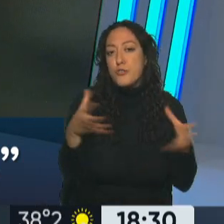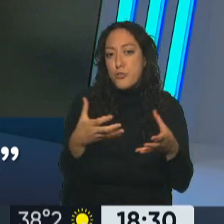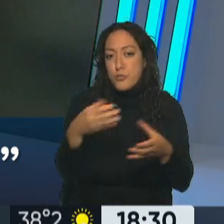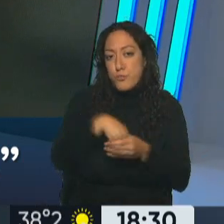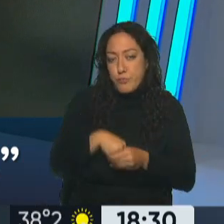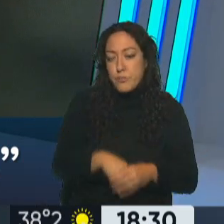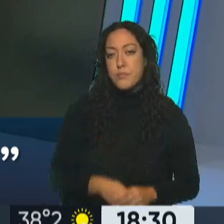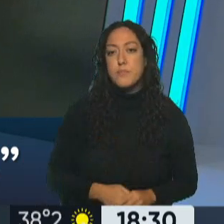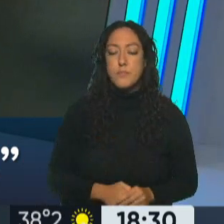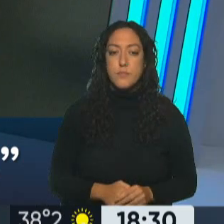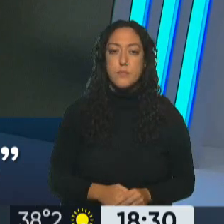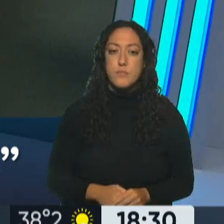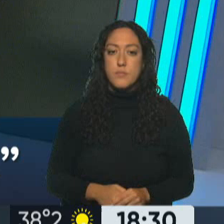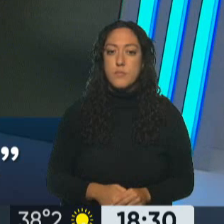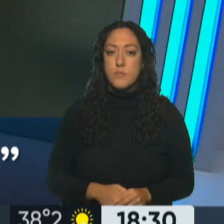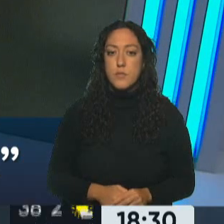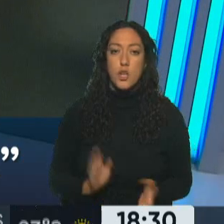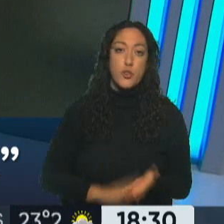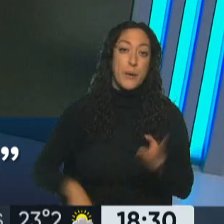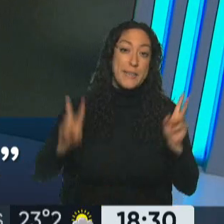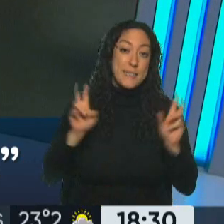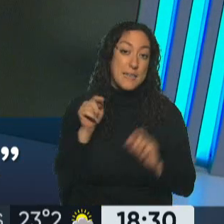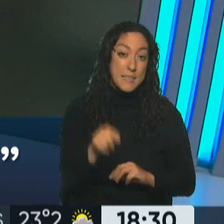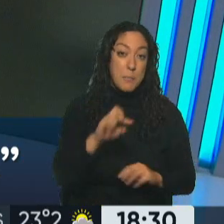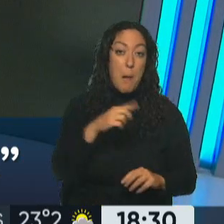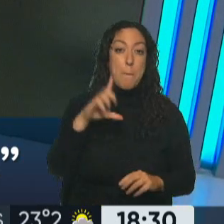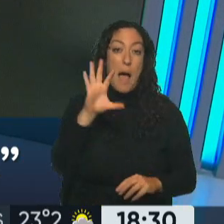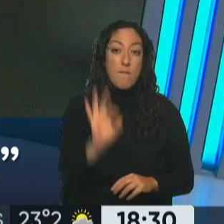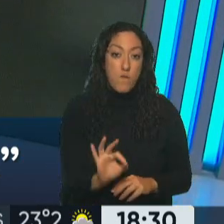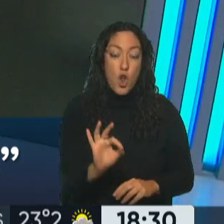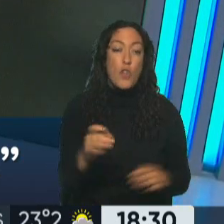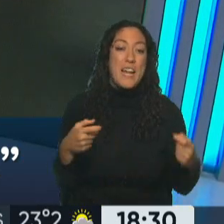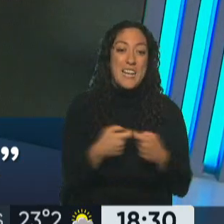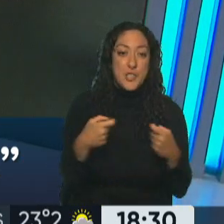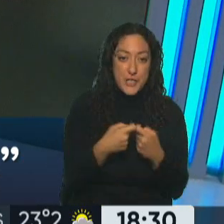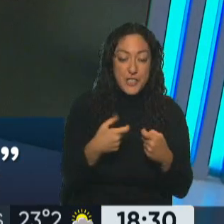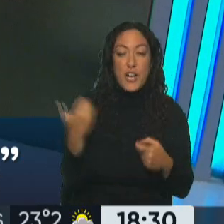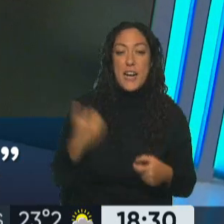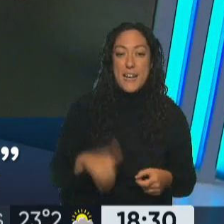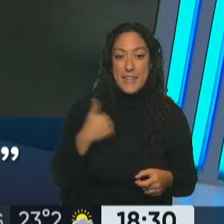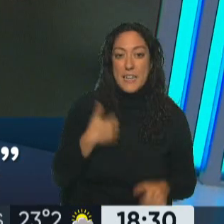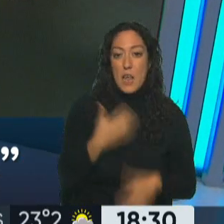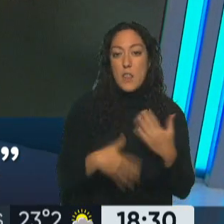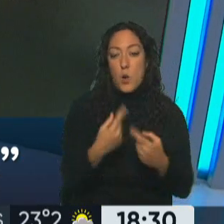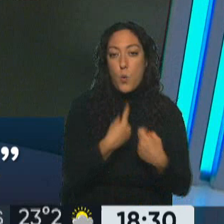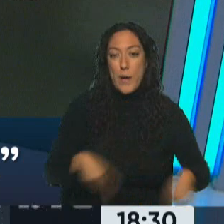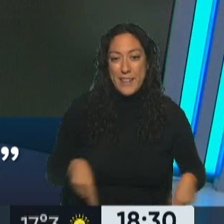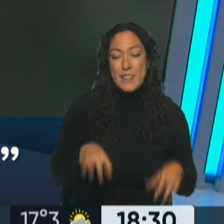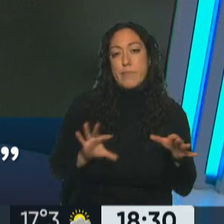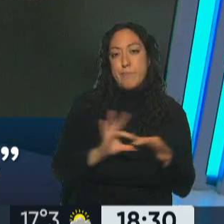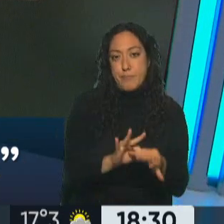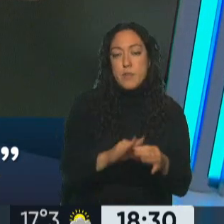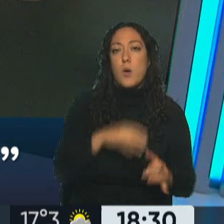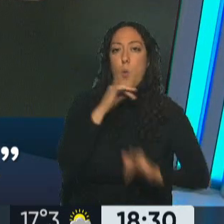este plan. Al respecto, hablamos con Pablo Matilla de la Asociación Argentina de Juguetes y Afines, quien